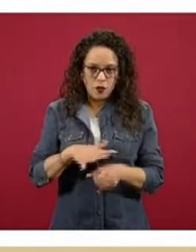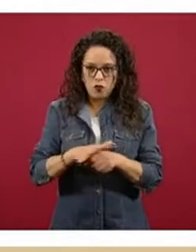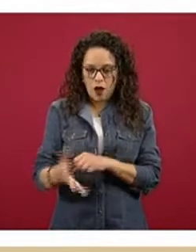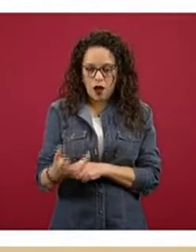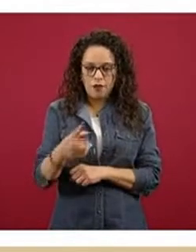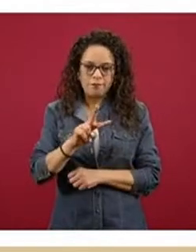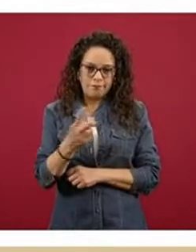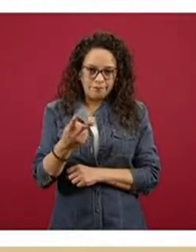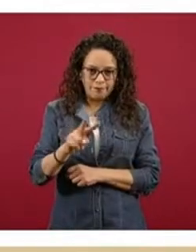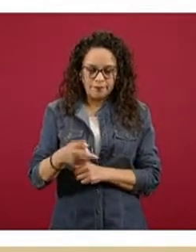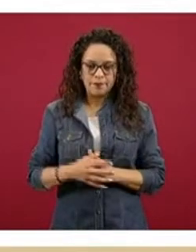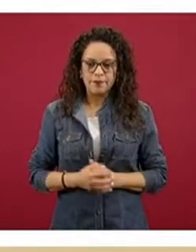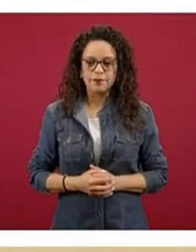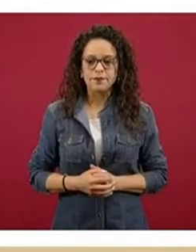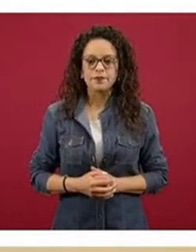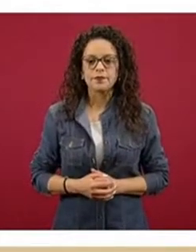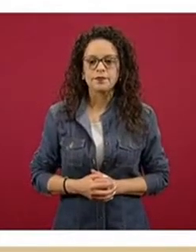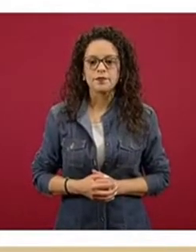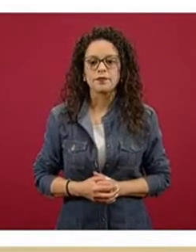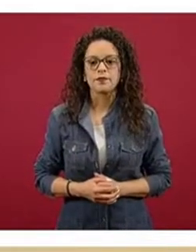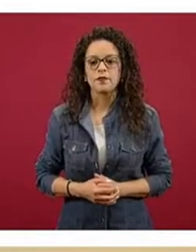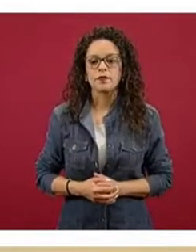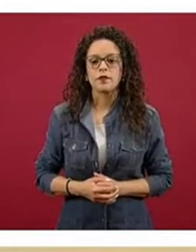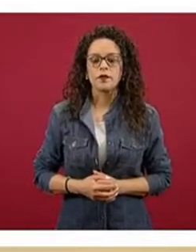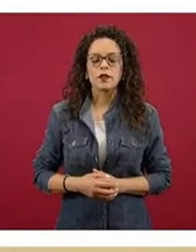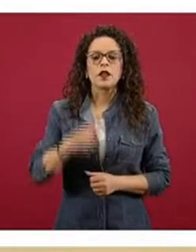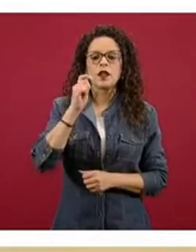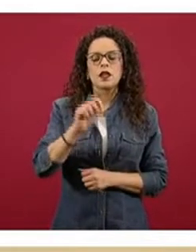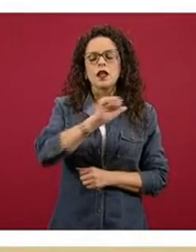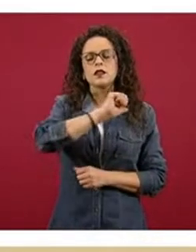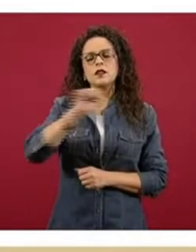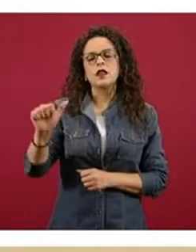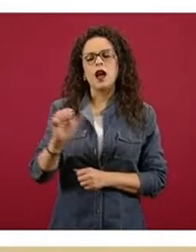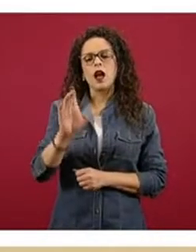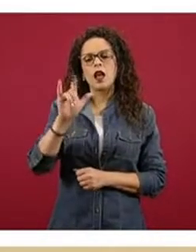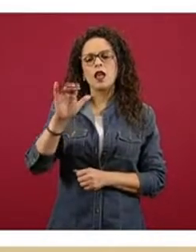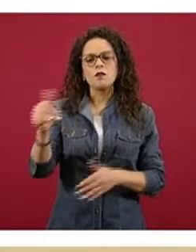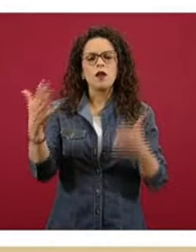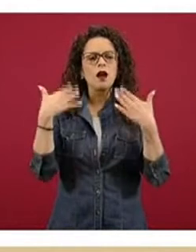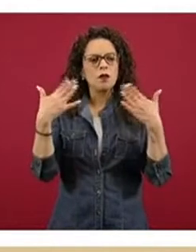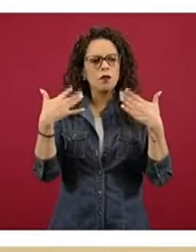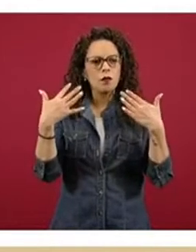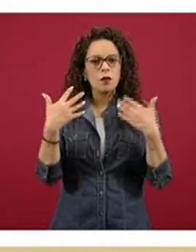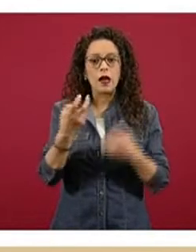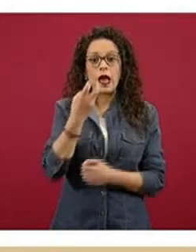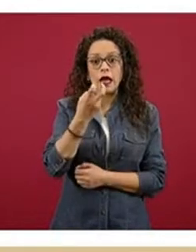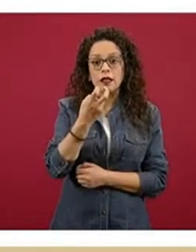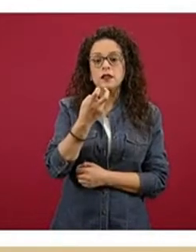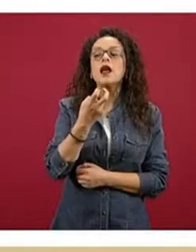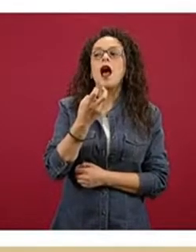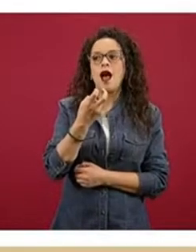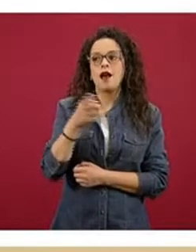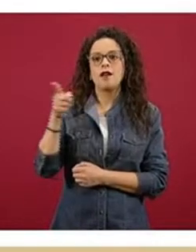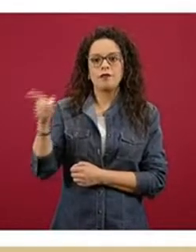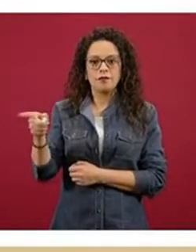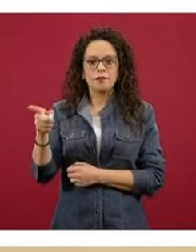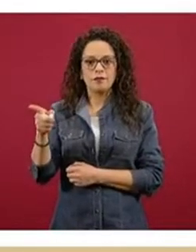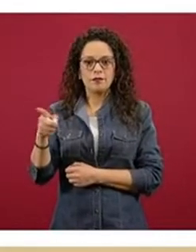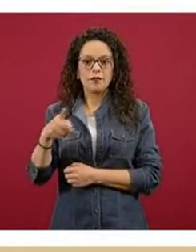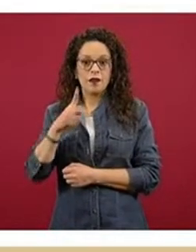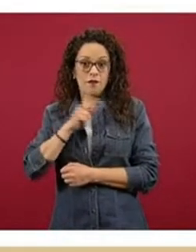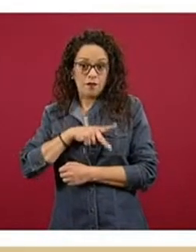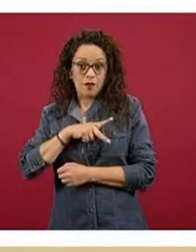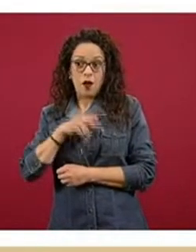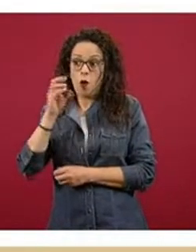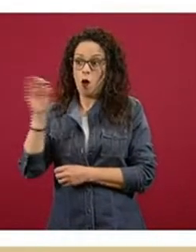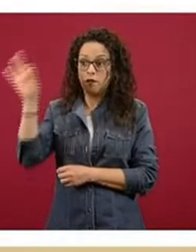vector también requiere de ciertas condiciones climatológicas para poder vivir a gusto, para poder desarrollarse y